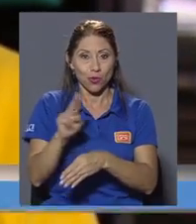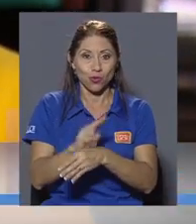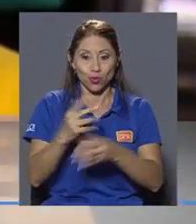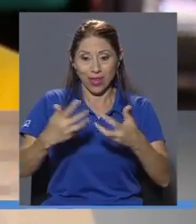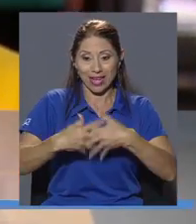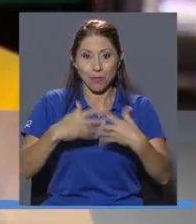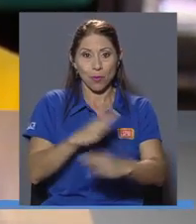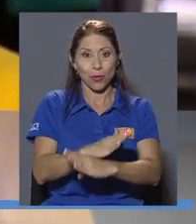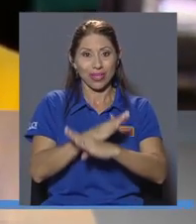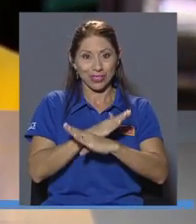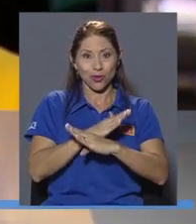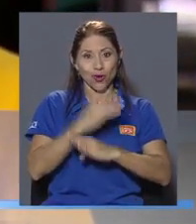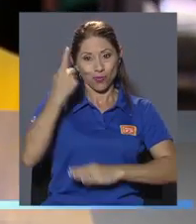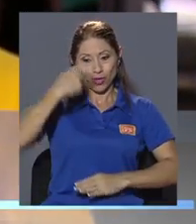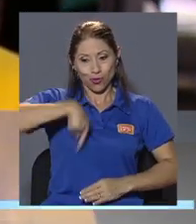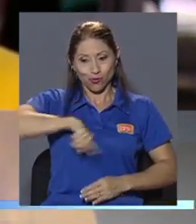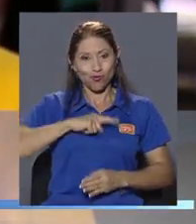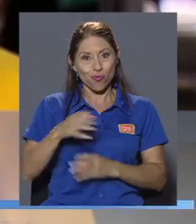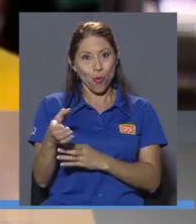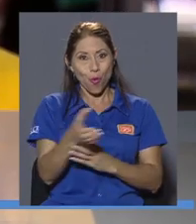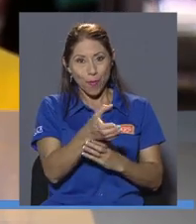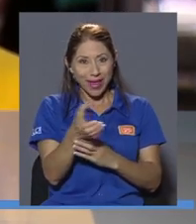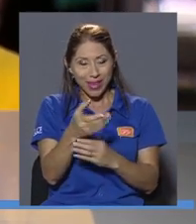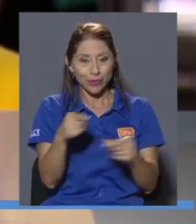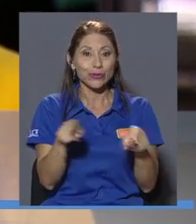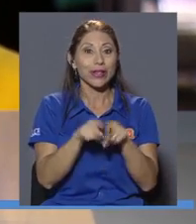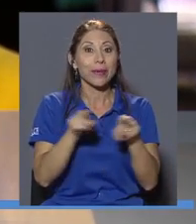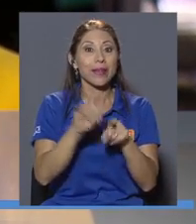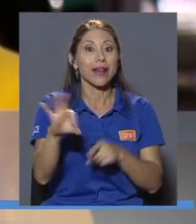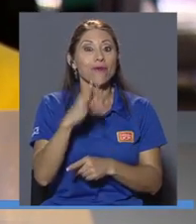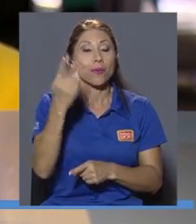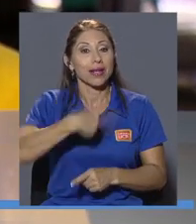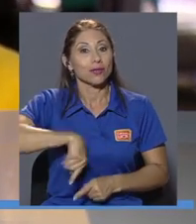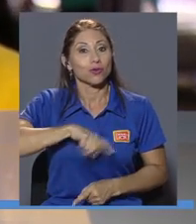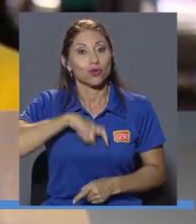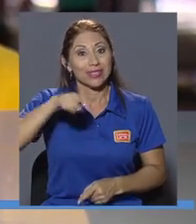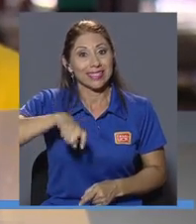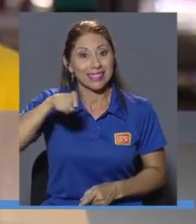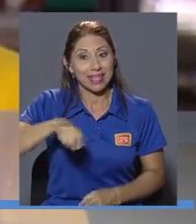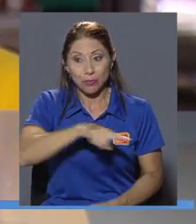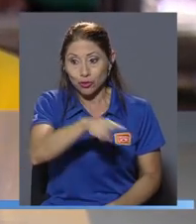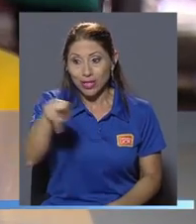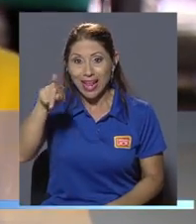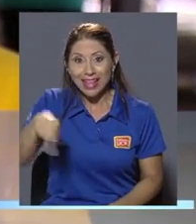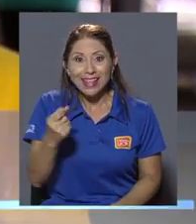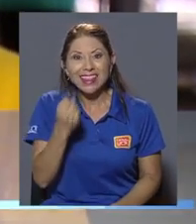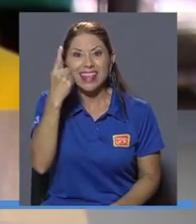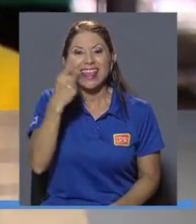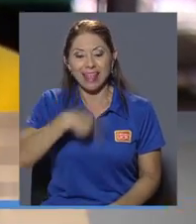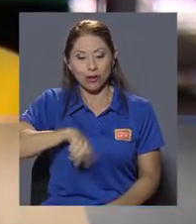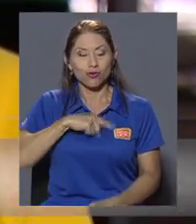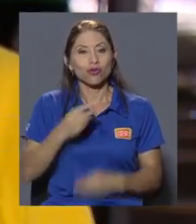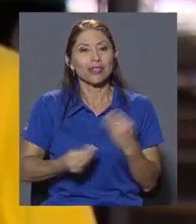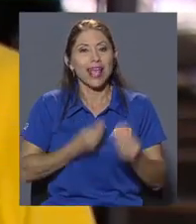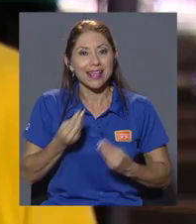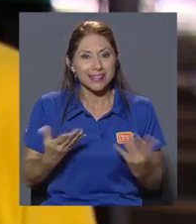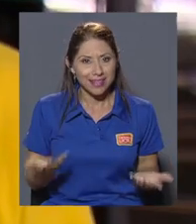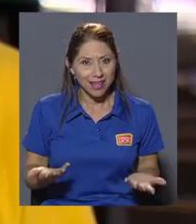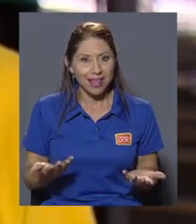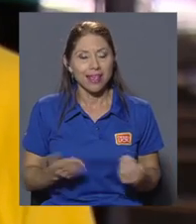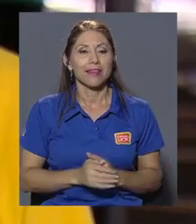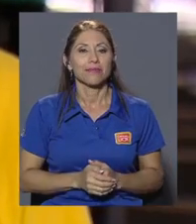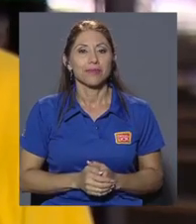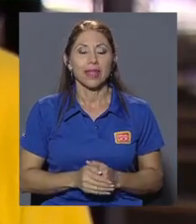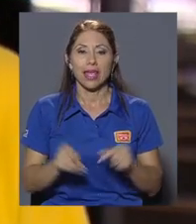uso del equipo de protección como bomberos que somos, la forma en que nosotros requerimos que la gente entienda qué es lo que hacemos, ¿verdad?